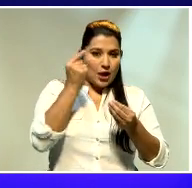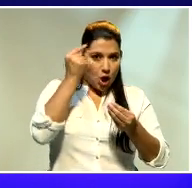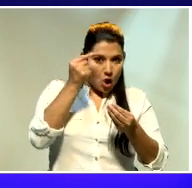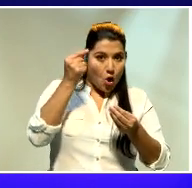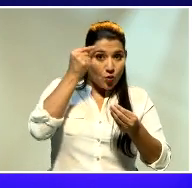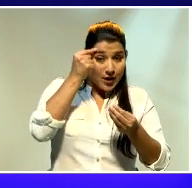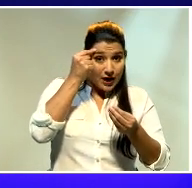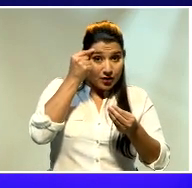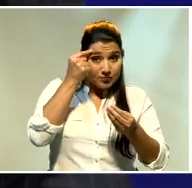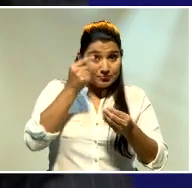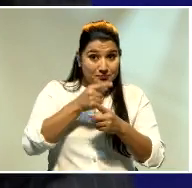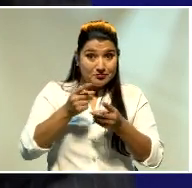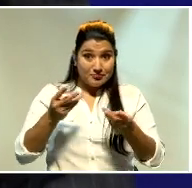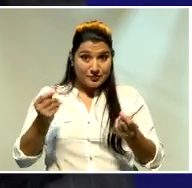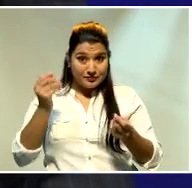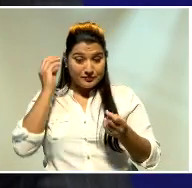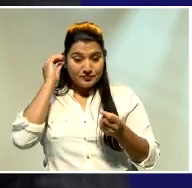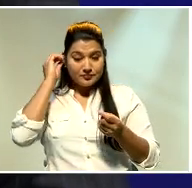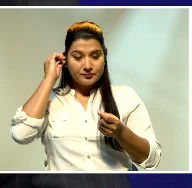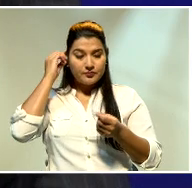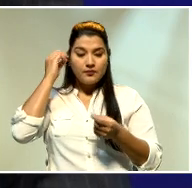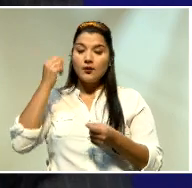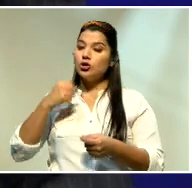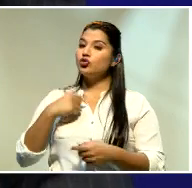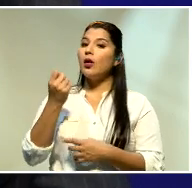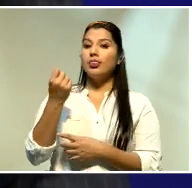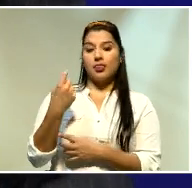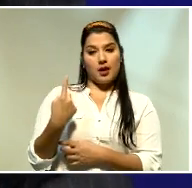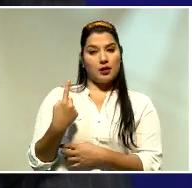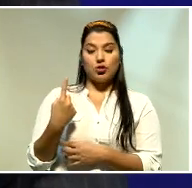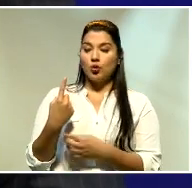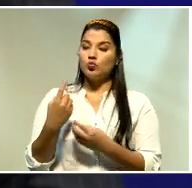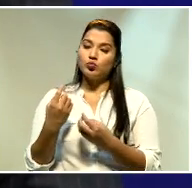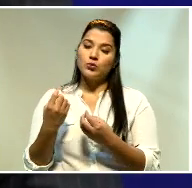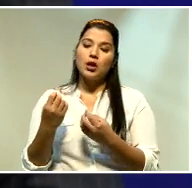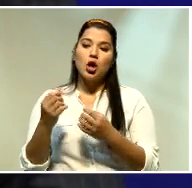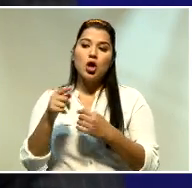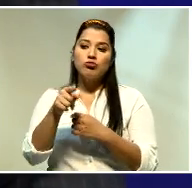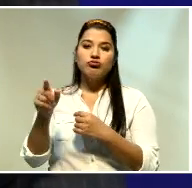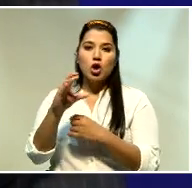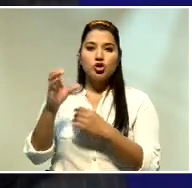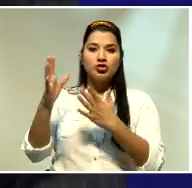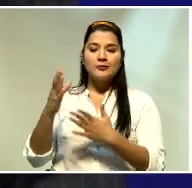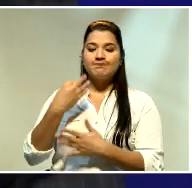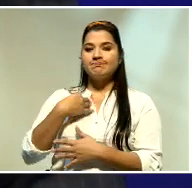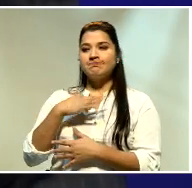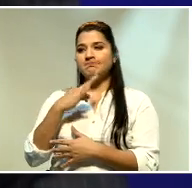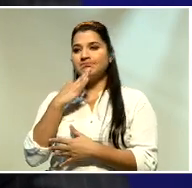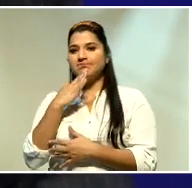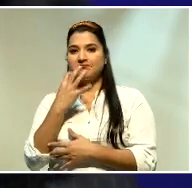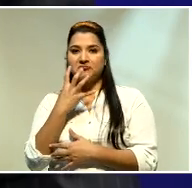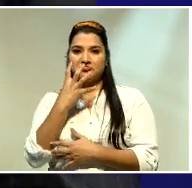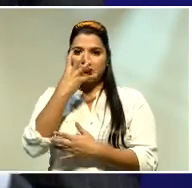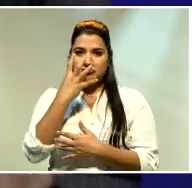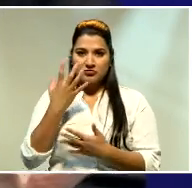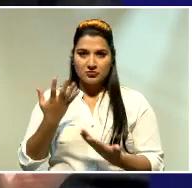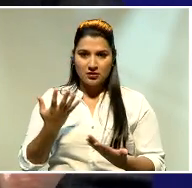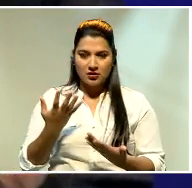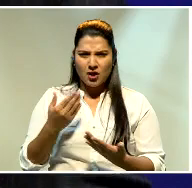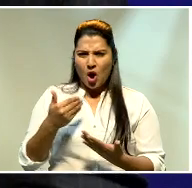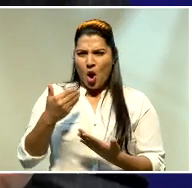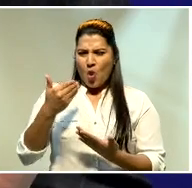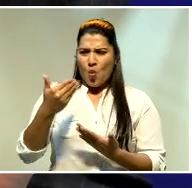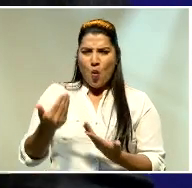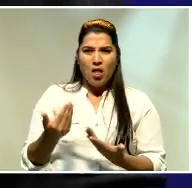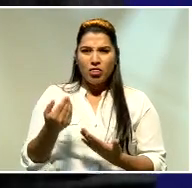efecto se diluye. Bueno, lo primero es comprendo en muchos de los casos la indignación de los costarricenses y la rabia cuando contrastan